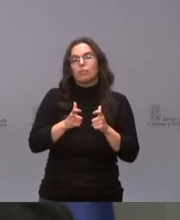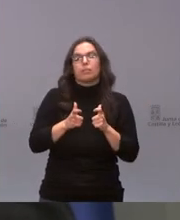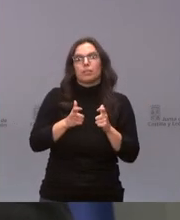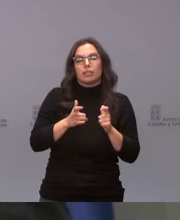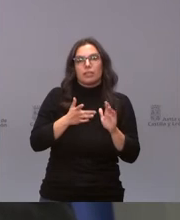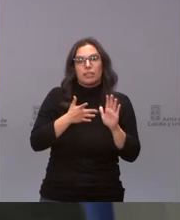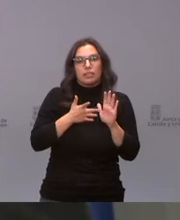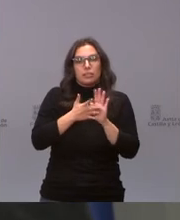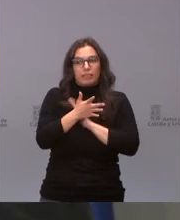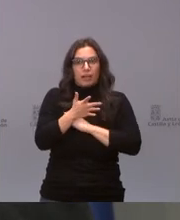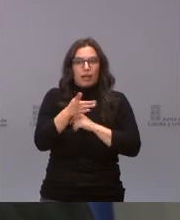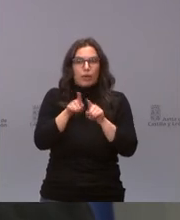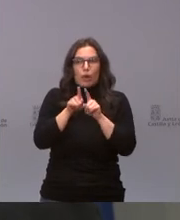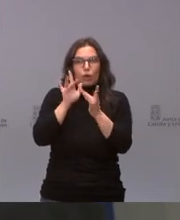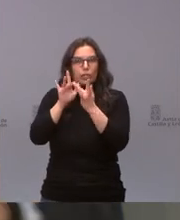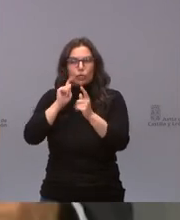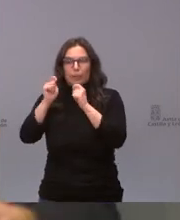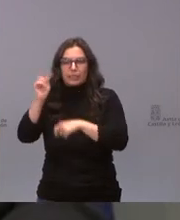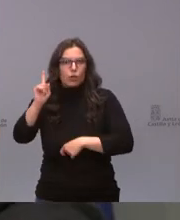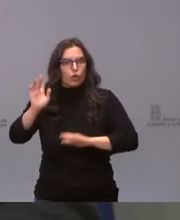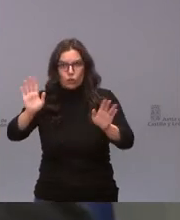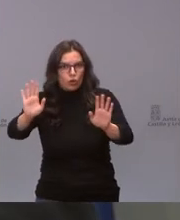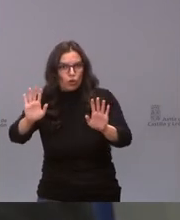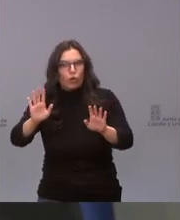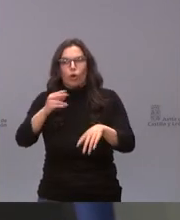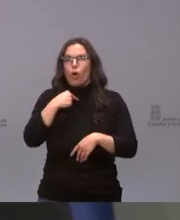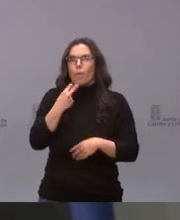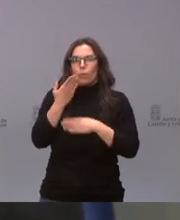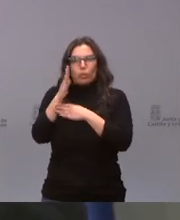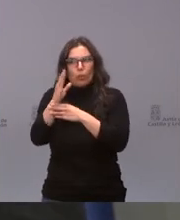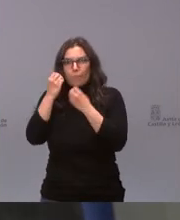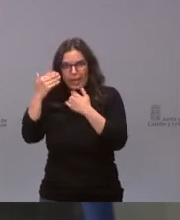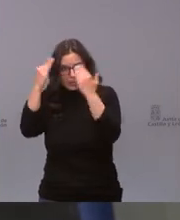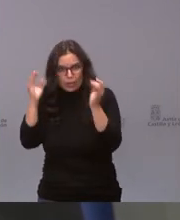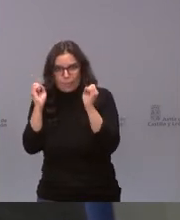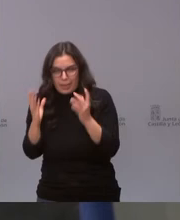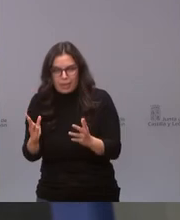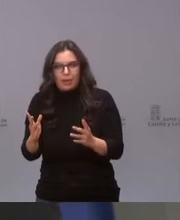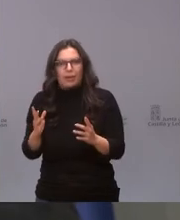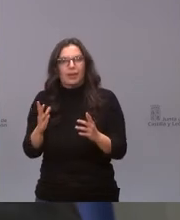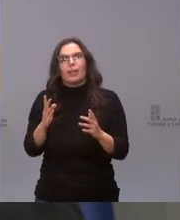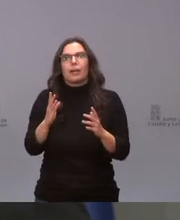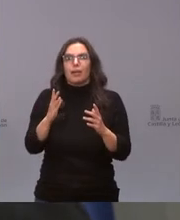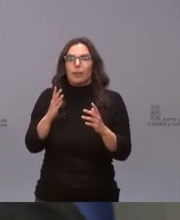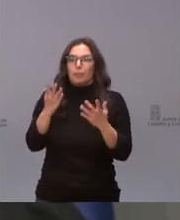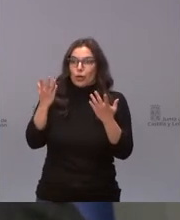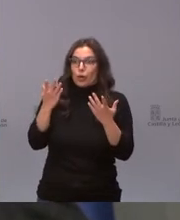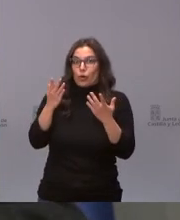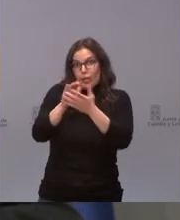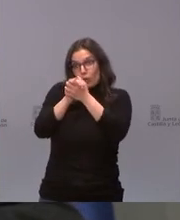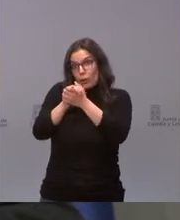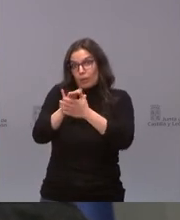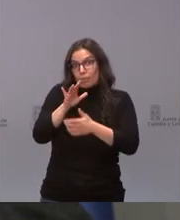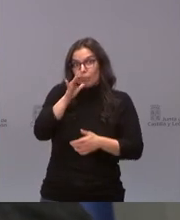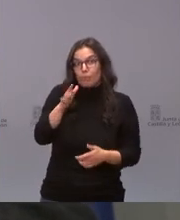prensa, líbreme Dios, ni atender al portavoz del PSOE, líbreme Dios, pero digo que, hombre, que le felicito. Que le felicito